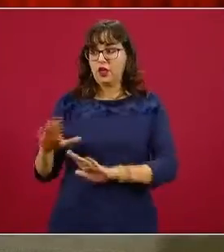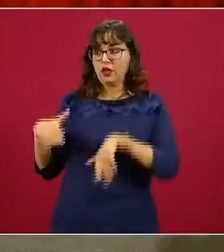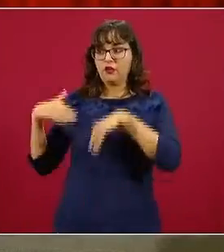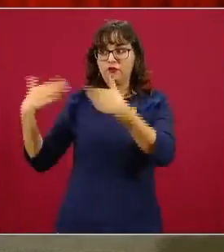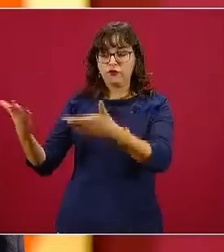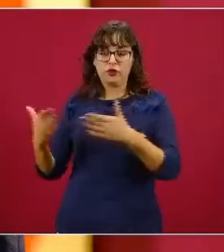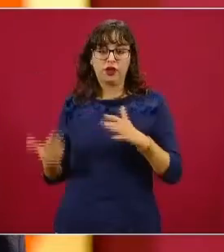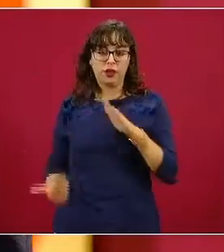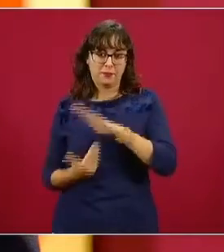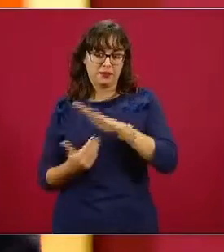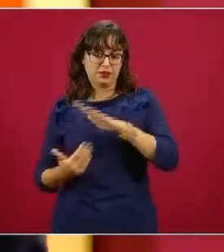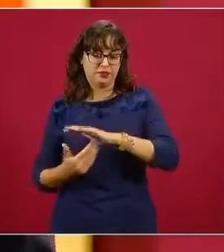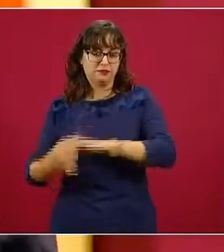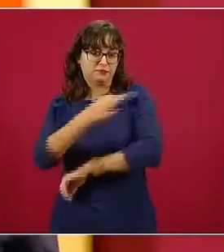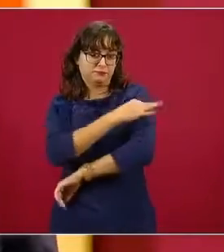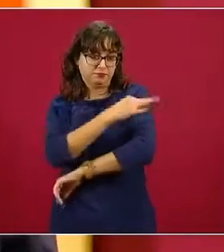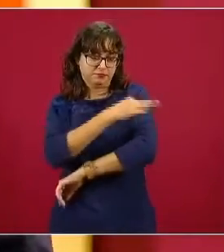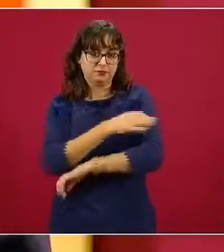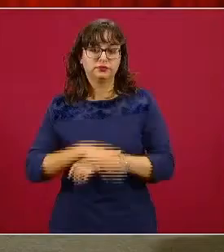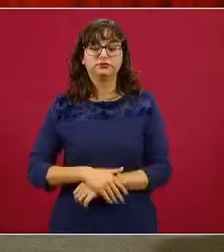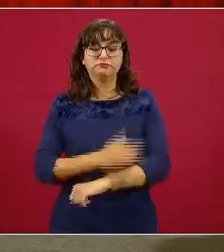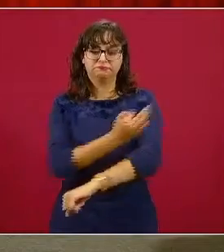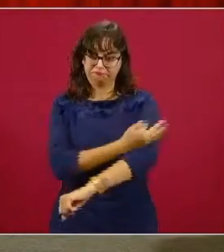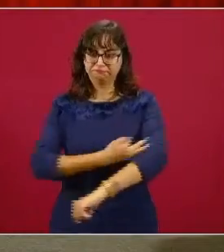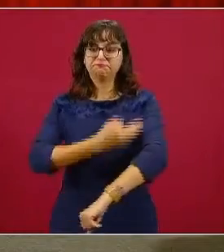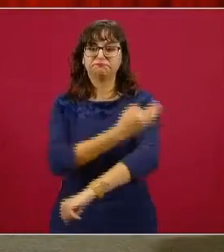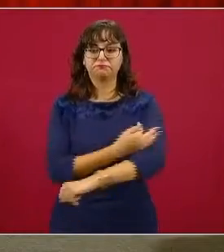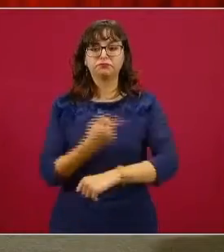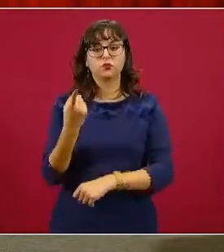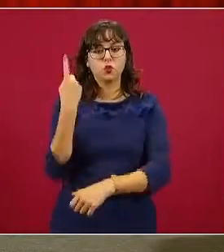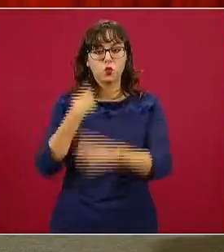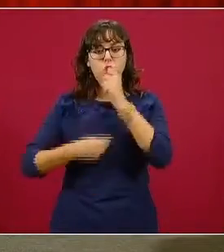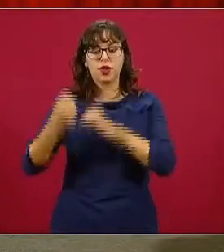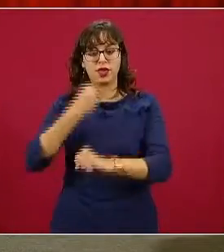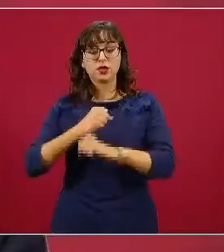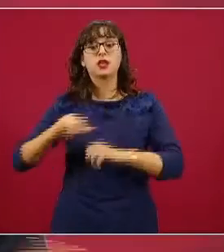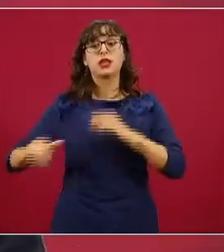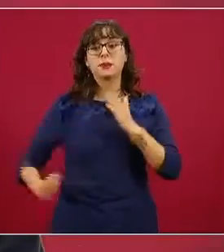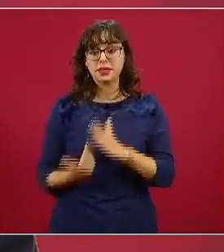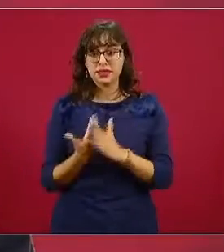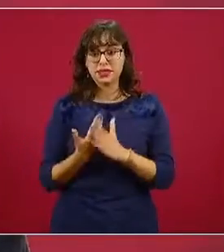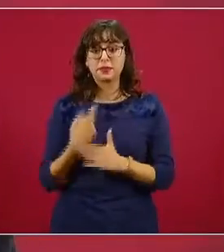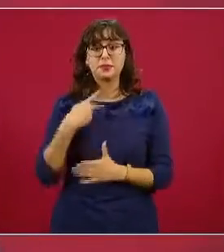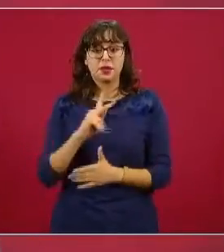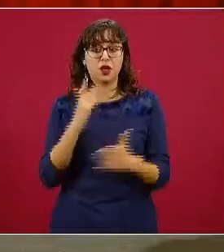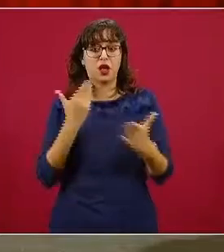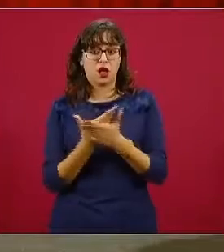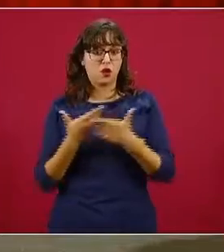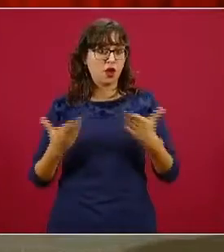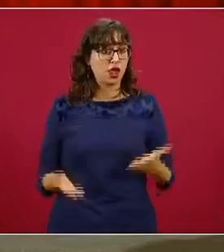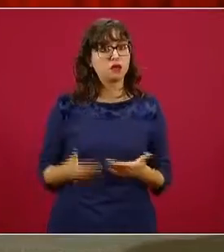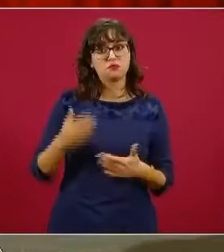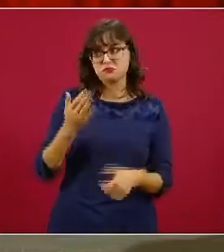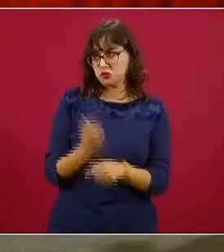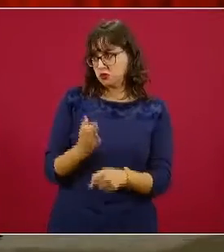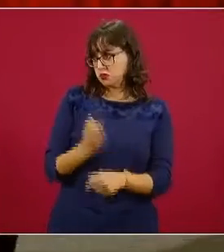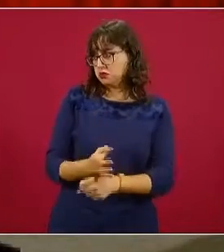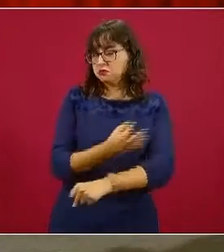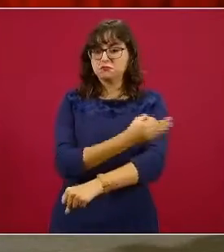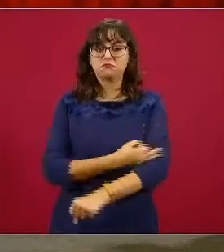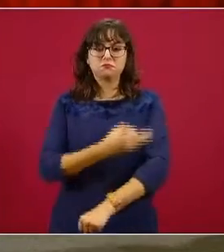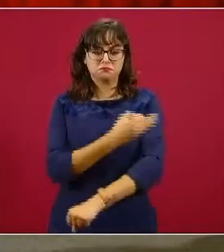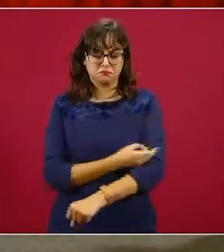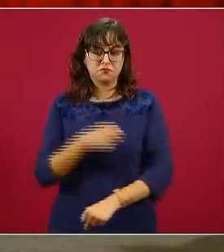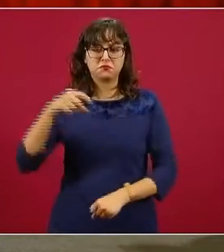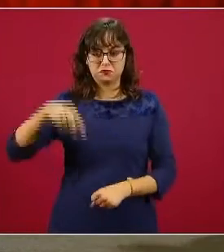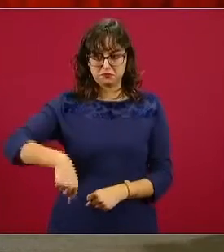y aquí lo mostraremos. Será en la tarde, el año pasado lo hicimos en la mañana, pero como ahora tenemos el espacio de la conferencia COVID, pues